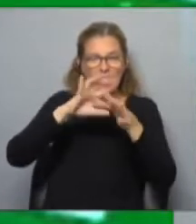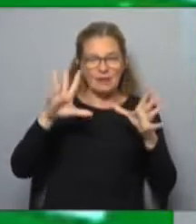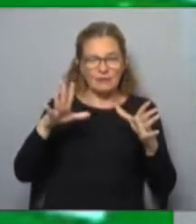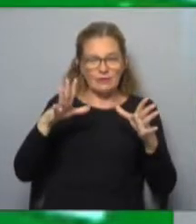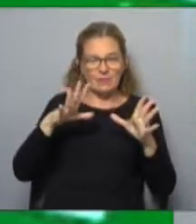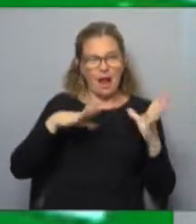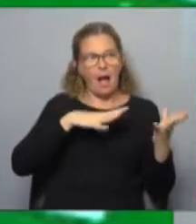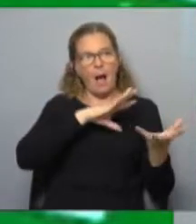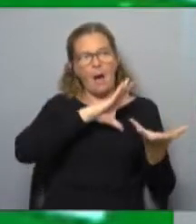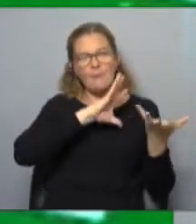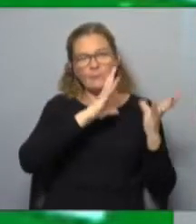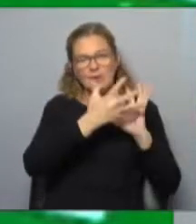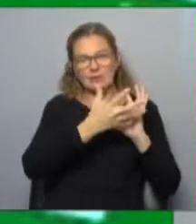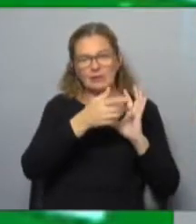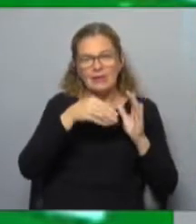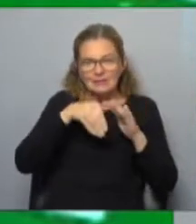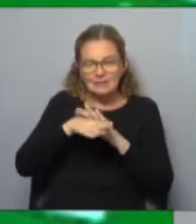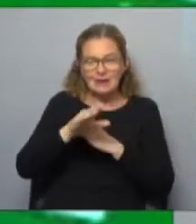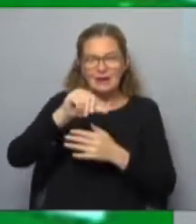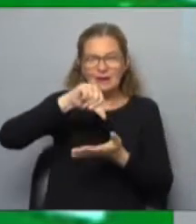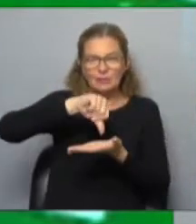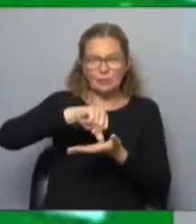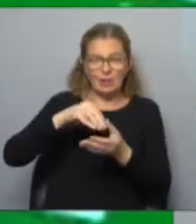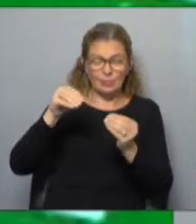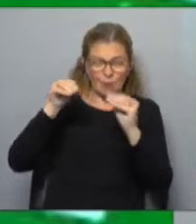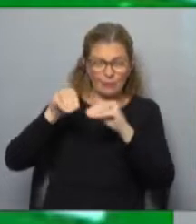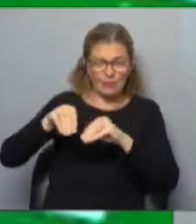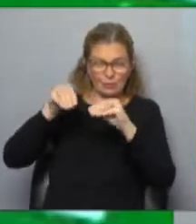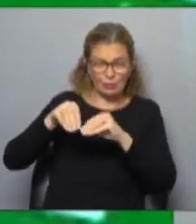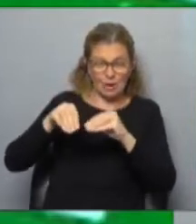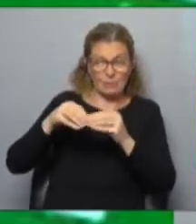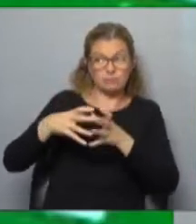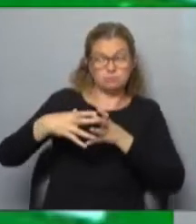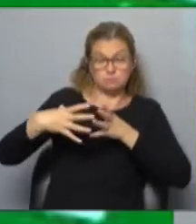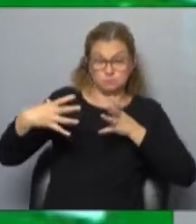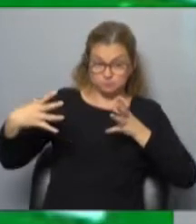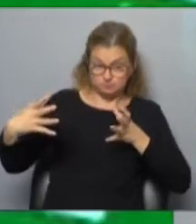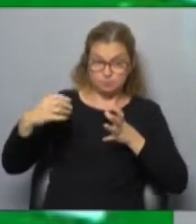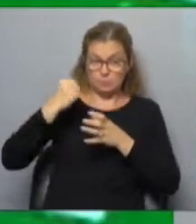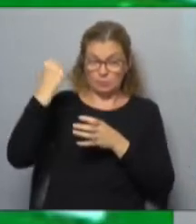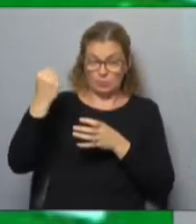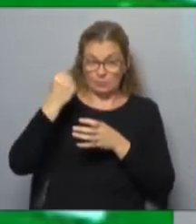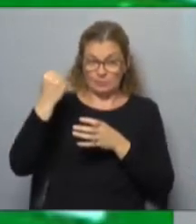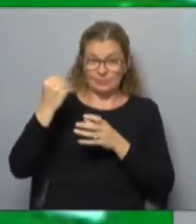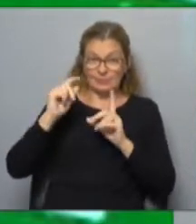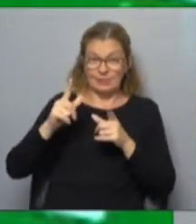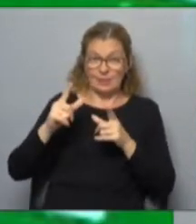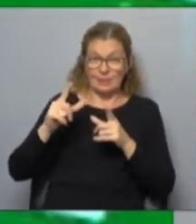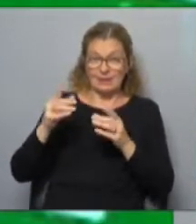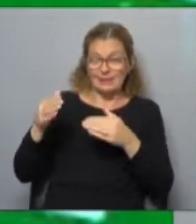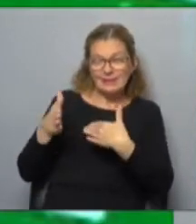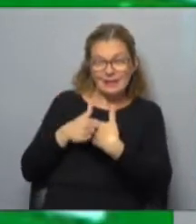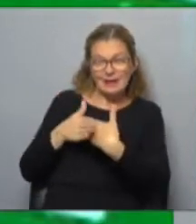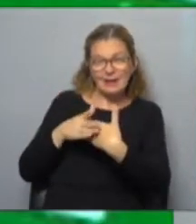entrar en determinadas zonas de la ciudad donde se están generando basurales importantes, que además tienen relación con los cursos de agua,